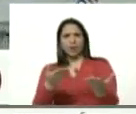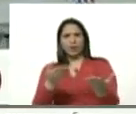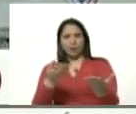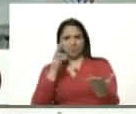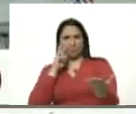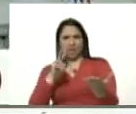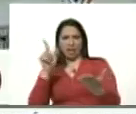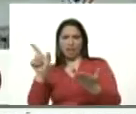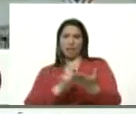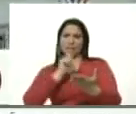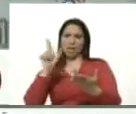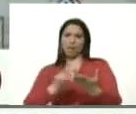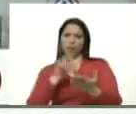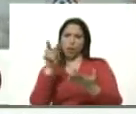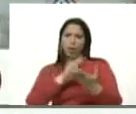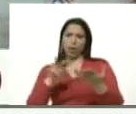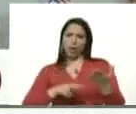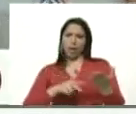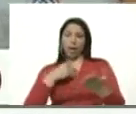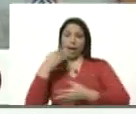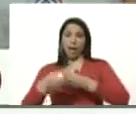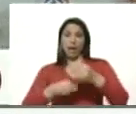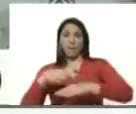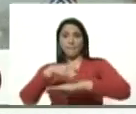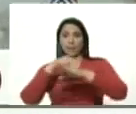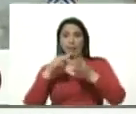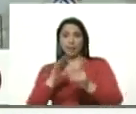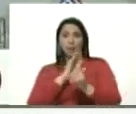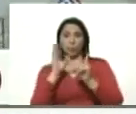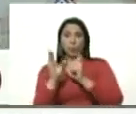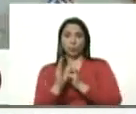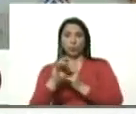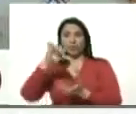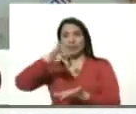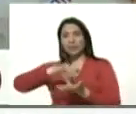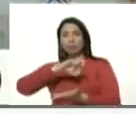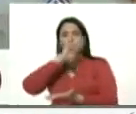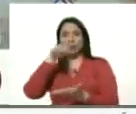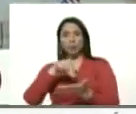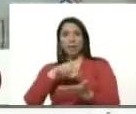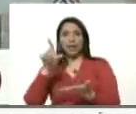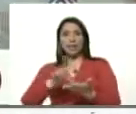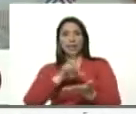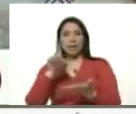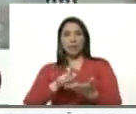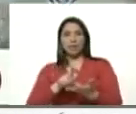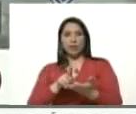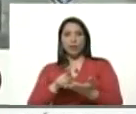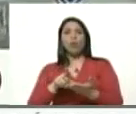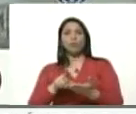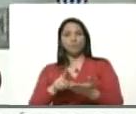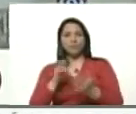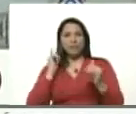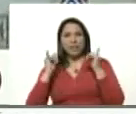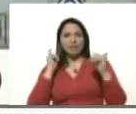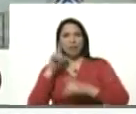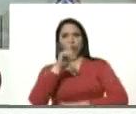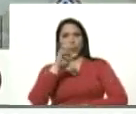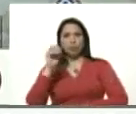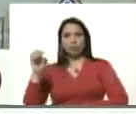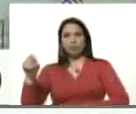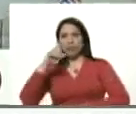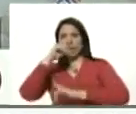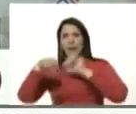que ha editado el Ministerio de la Cultura, el Centro Nacional del Libro, con motivo del centenario